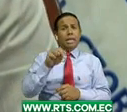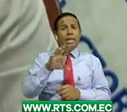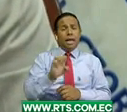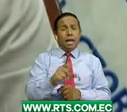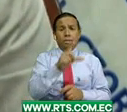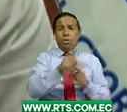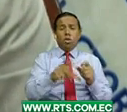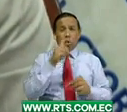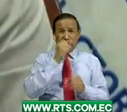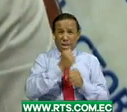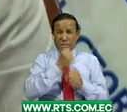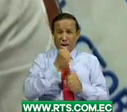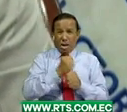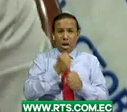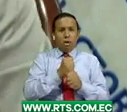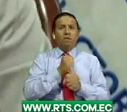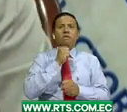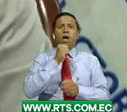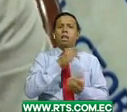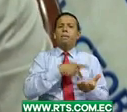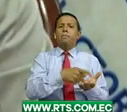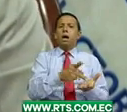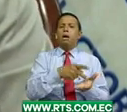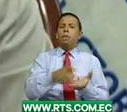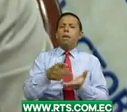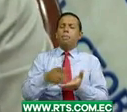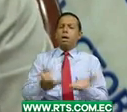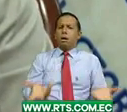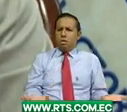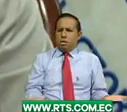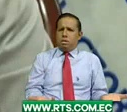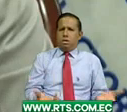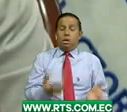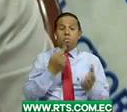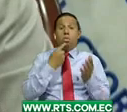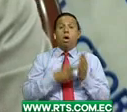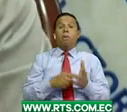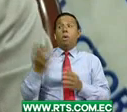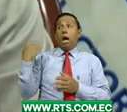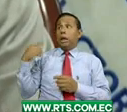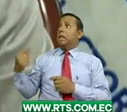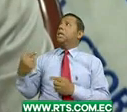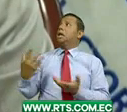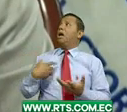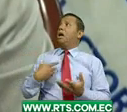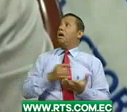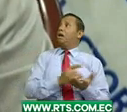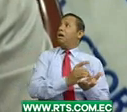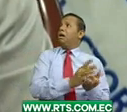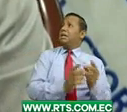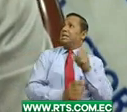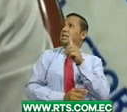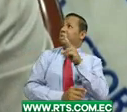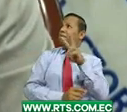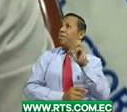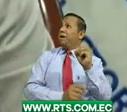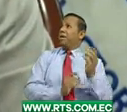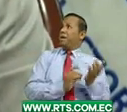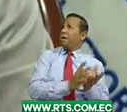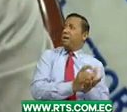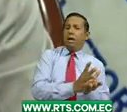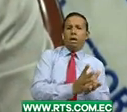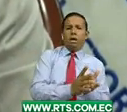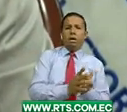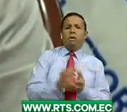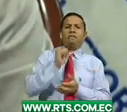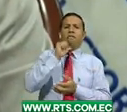el condicionamiento que si no se desvinculan a las 120 personas, no nos transferirán esos recursos. Eso es poner en